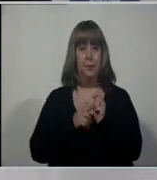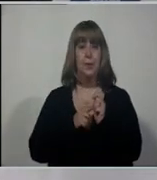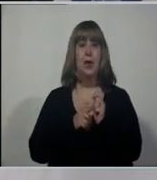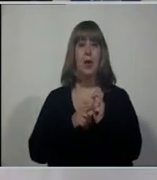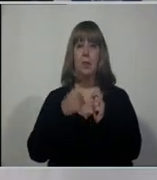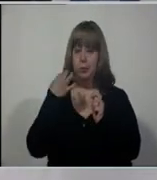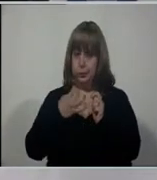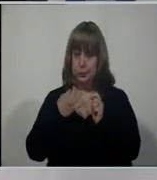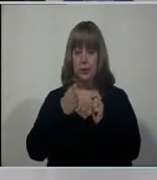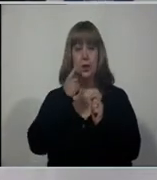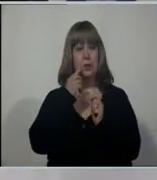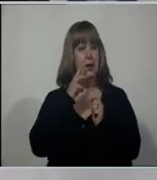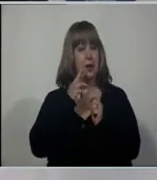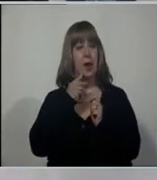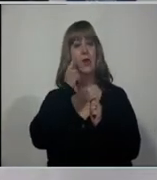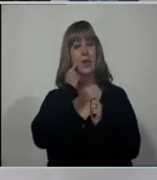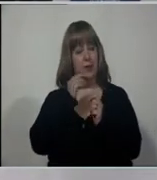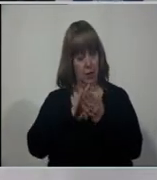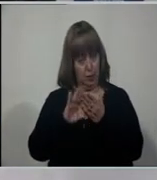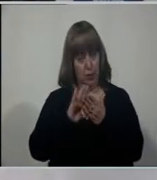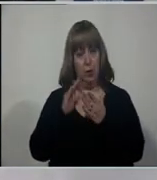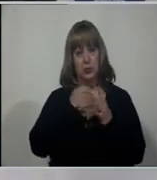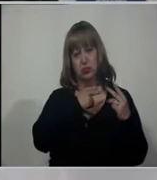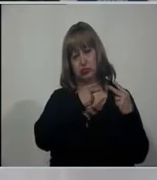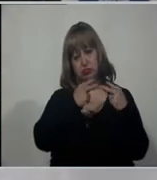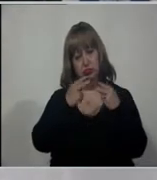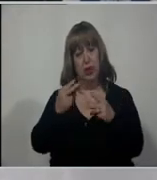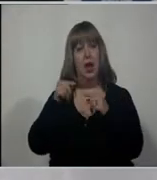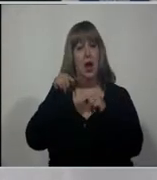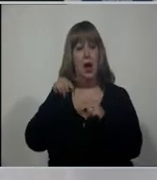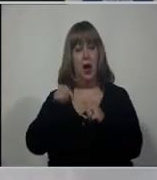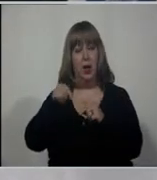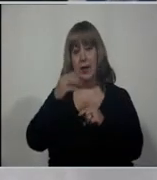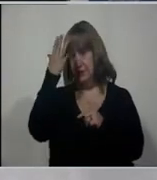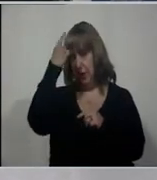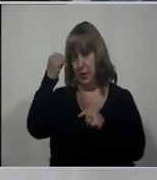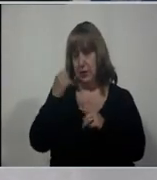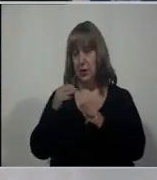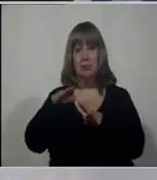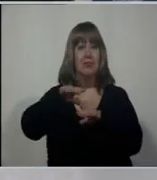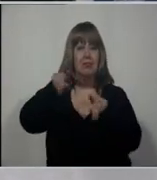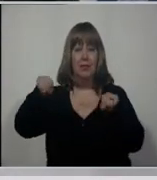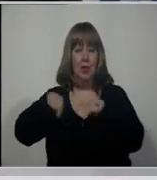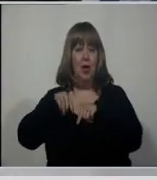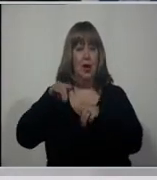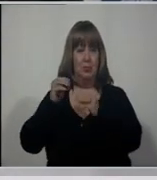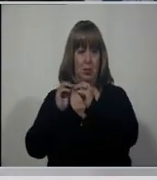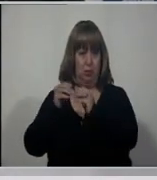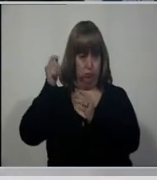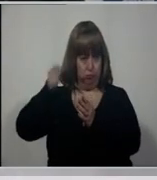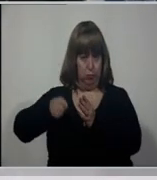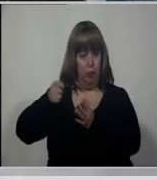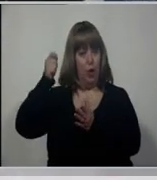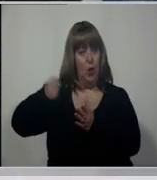exactamente ricardo muy buenos días nuevamente viajamos hacia el departamento de san martín en donde estamos ubicados en este momento en tribunales de san martín